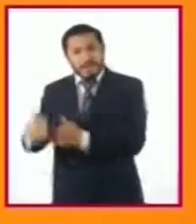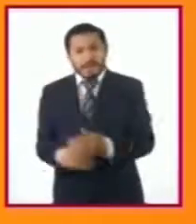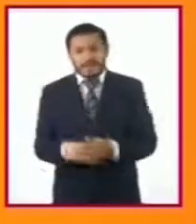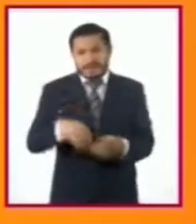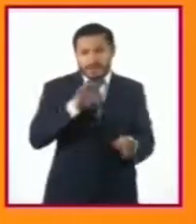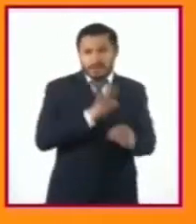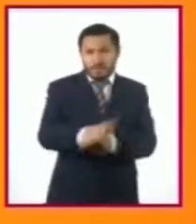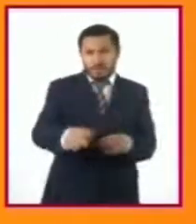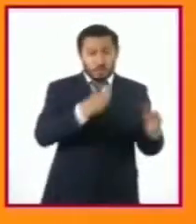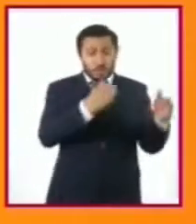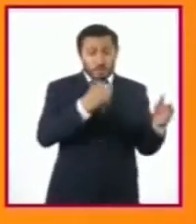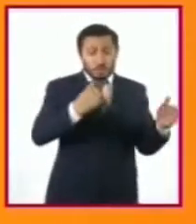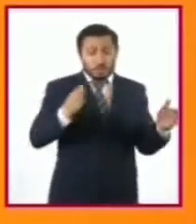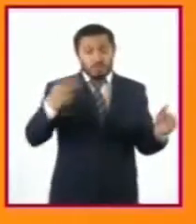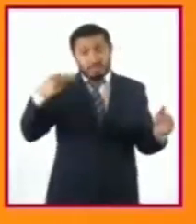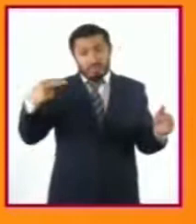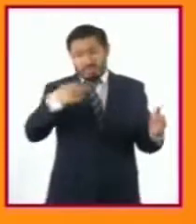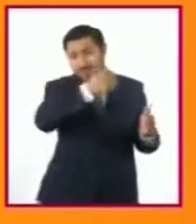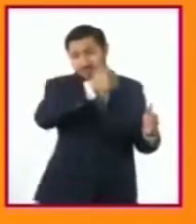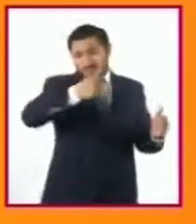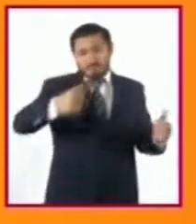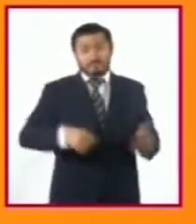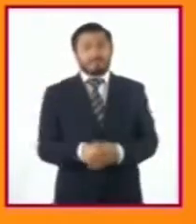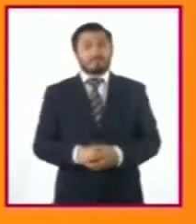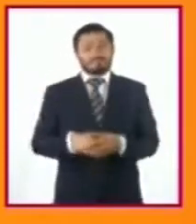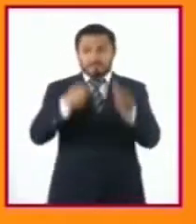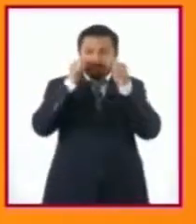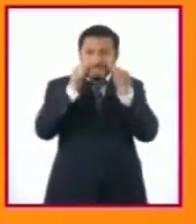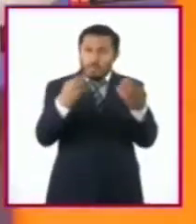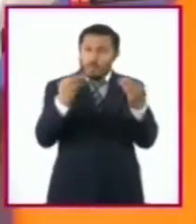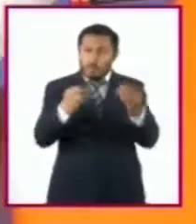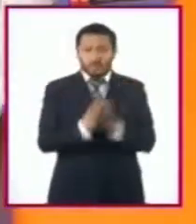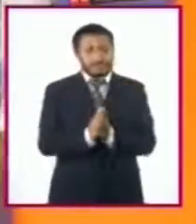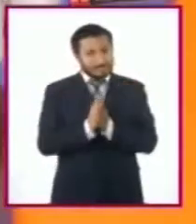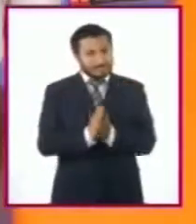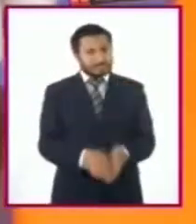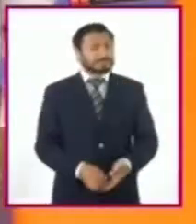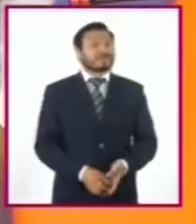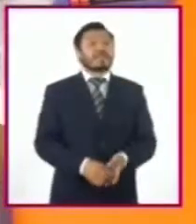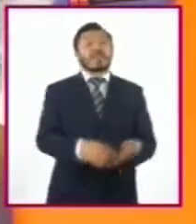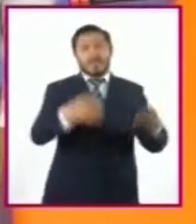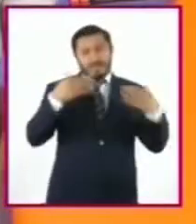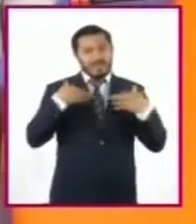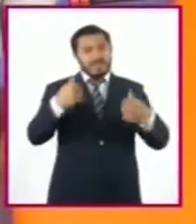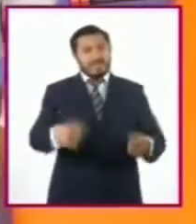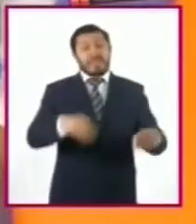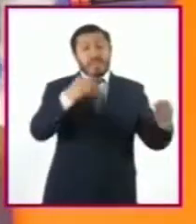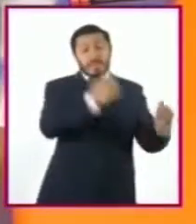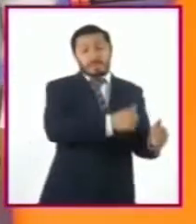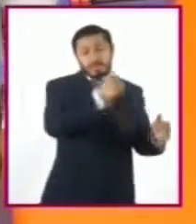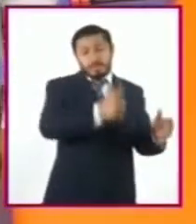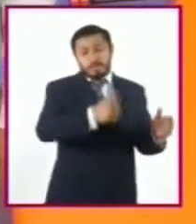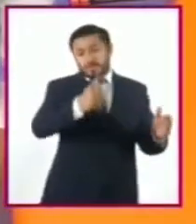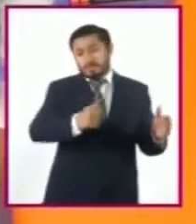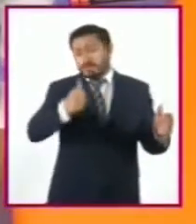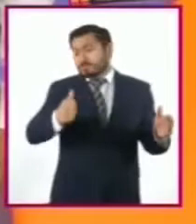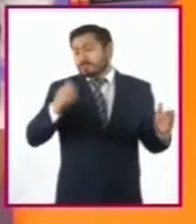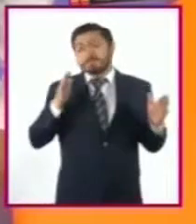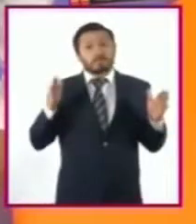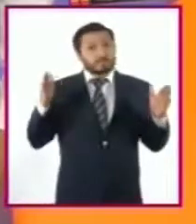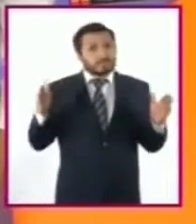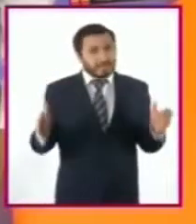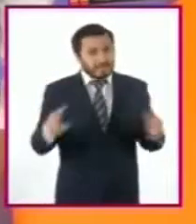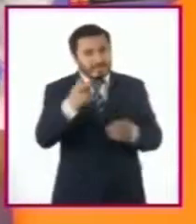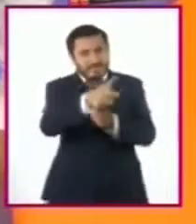cada movimiento. Pongan mucha atención. Y para poder ubicar cada movimiento en el tiempo, les invito a que en